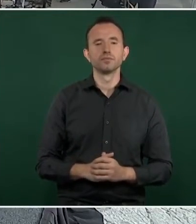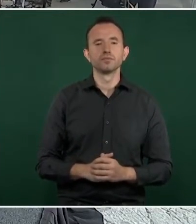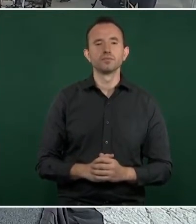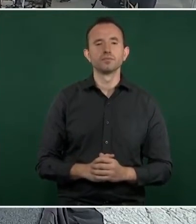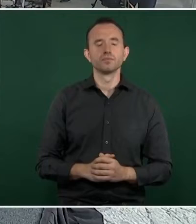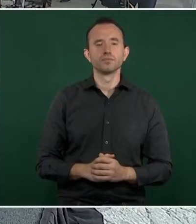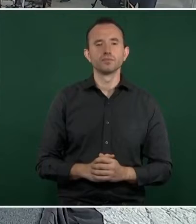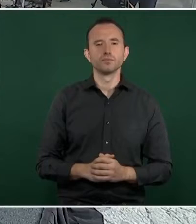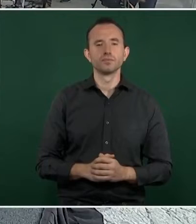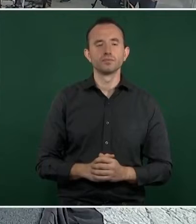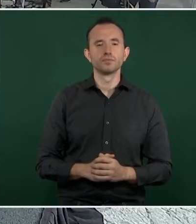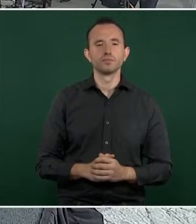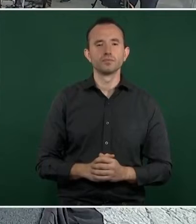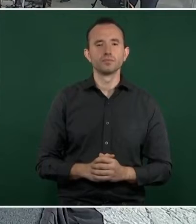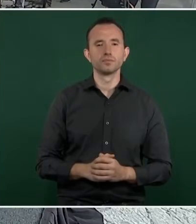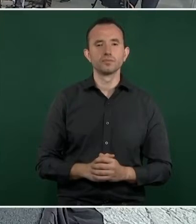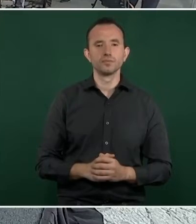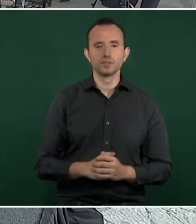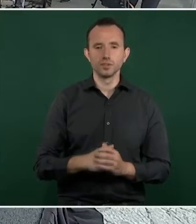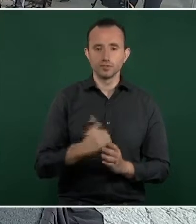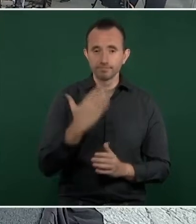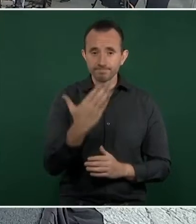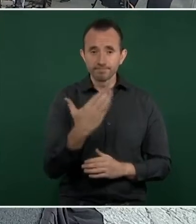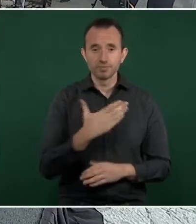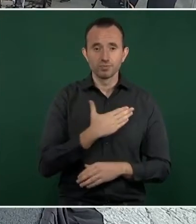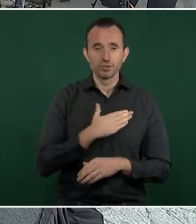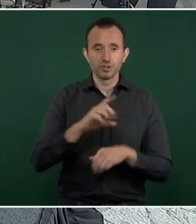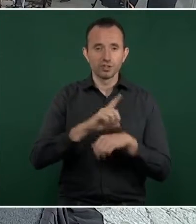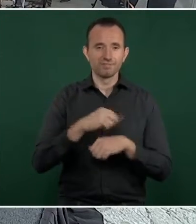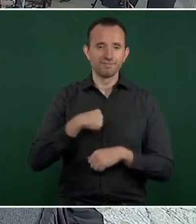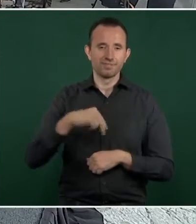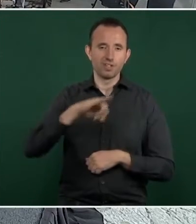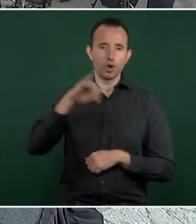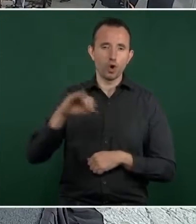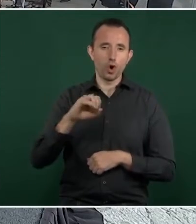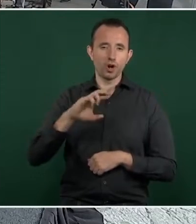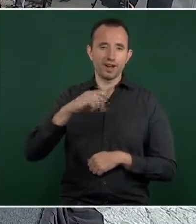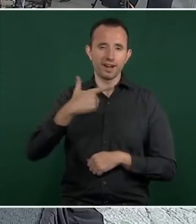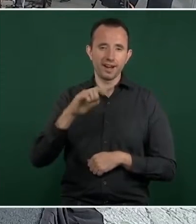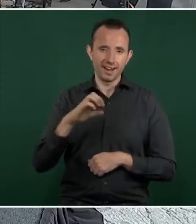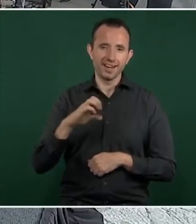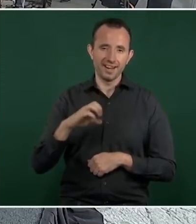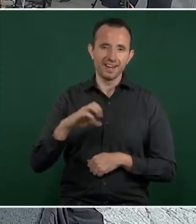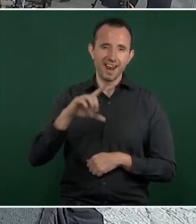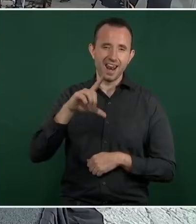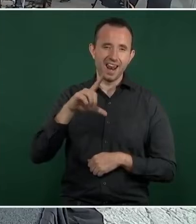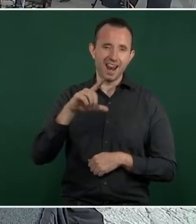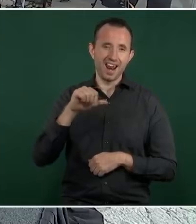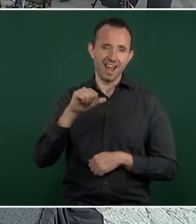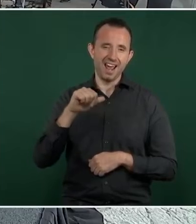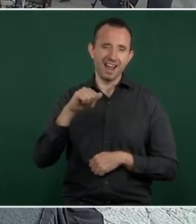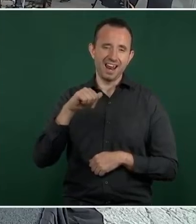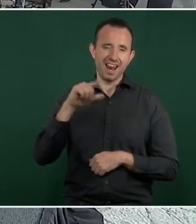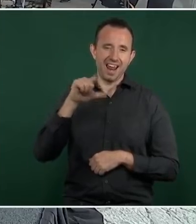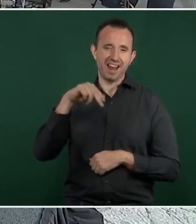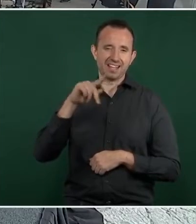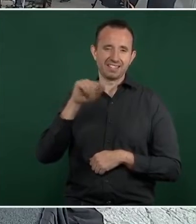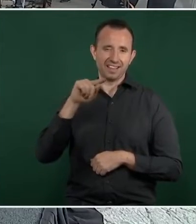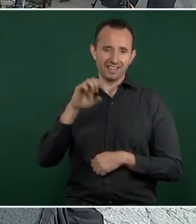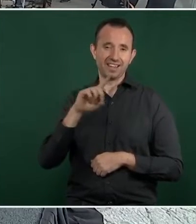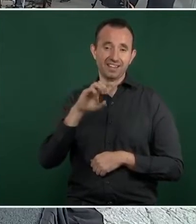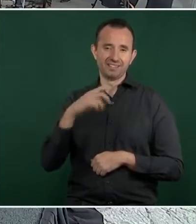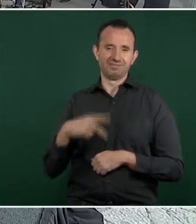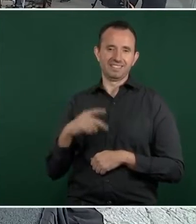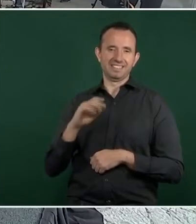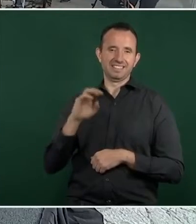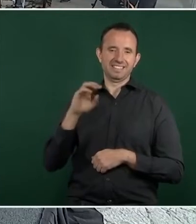Buenos días, Jorge Díaz de Lánzate de CNR Canal 73 desde Ensenada, Baja California. ¿Cómo es? Gracias, presidente. El